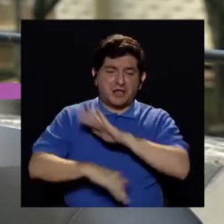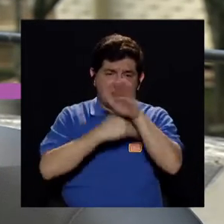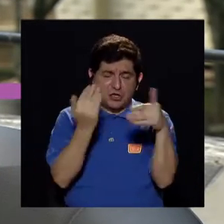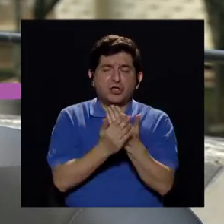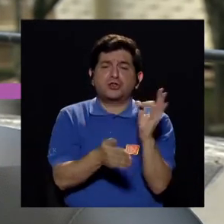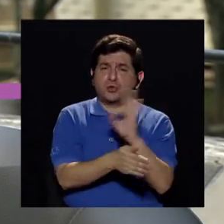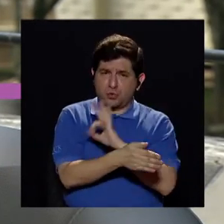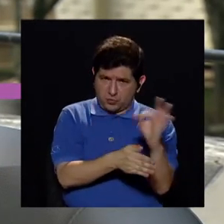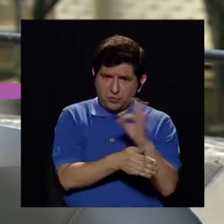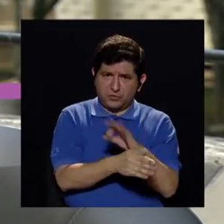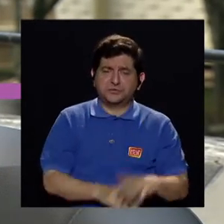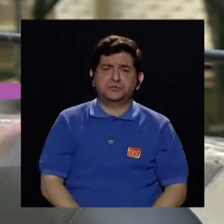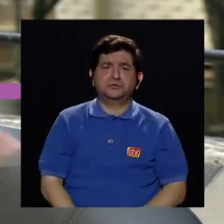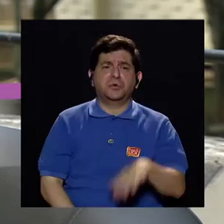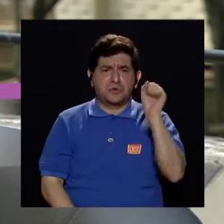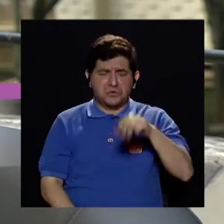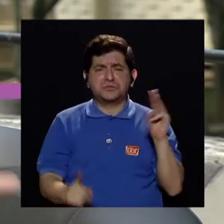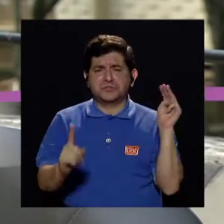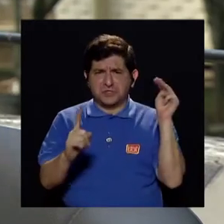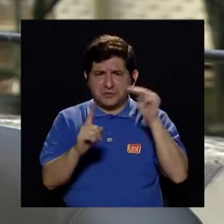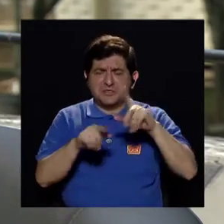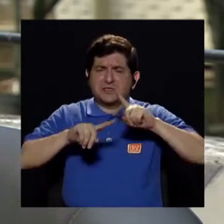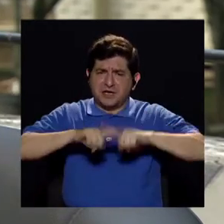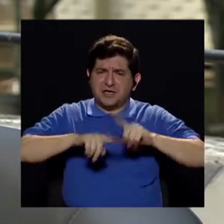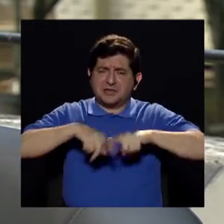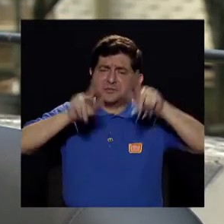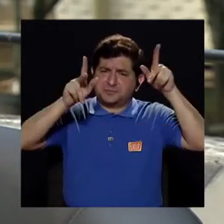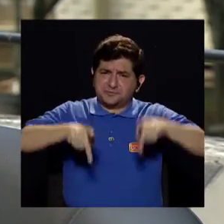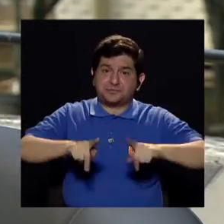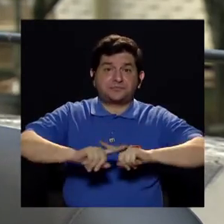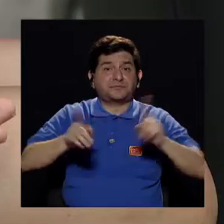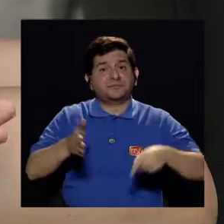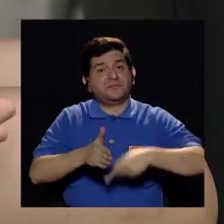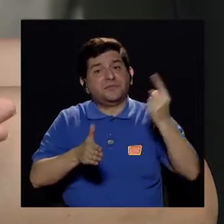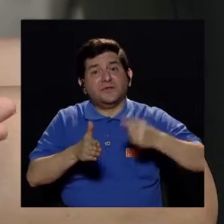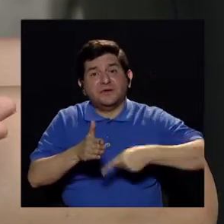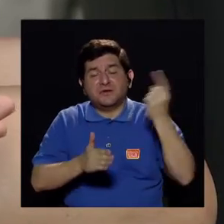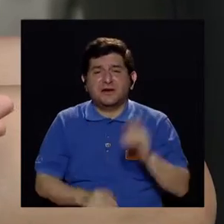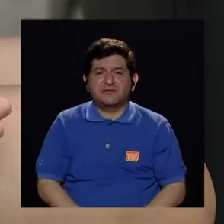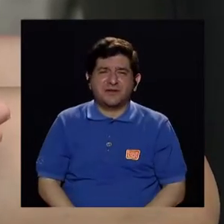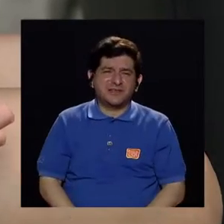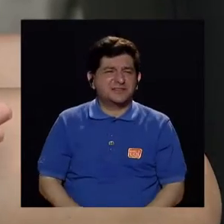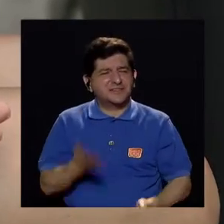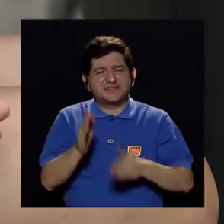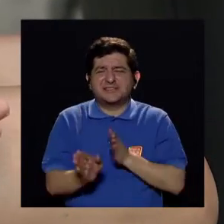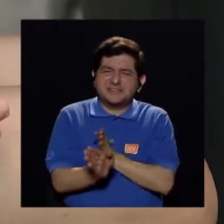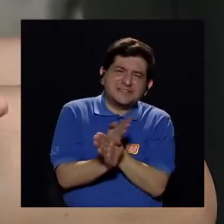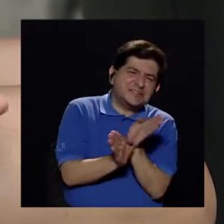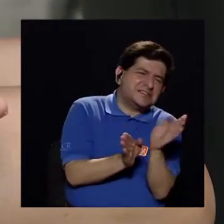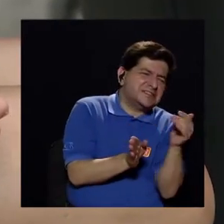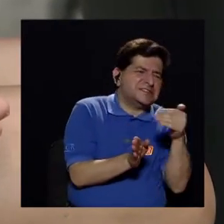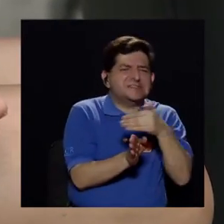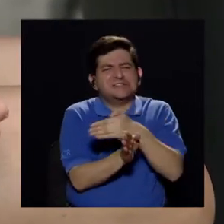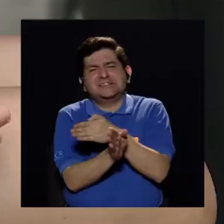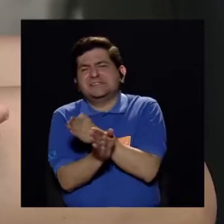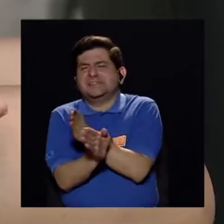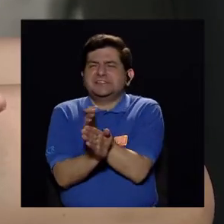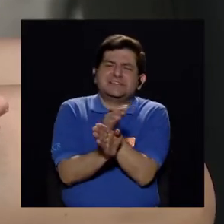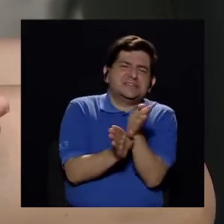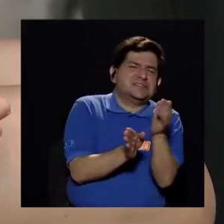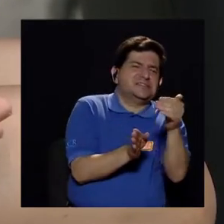todo funciona y todo le llega el mensaje dependiendo de la persona. Pero a veces son muy rebuscados, un poco